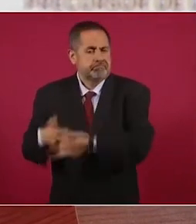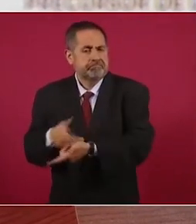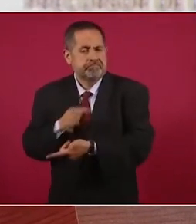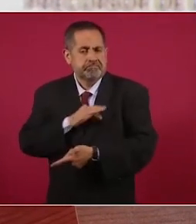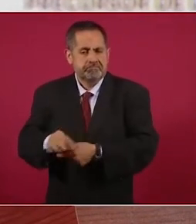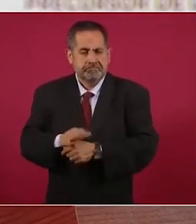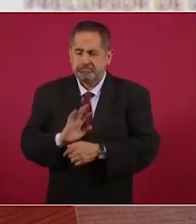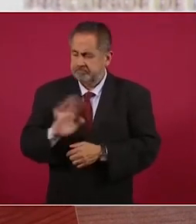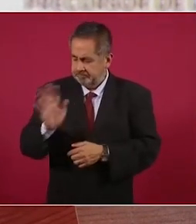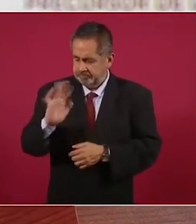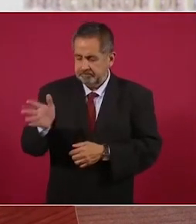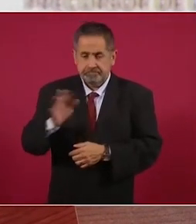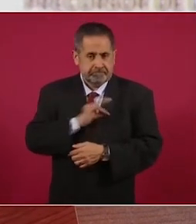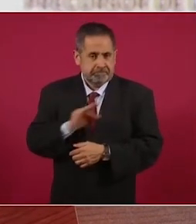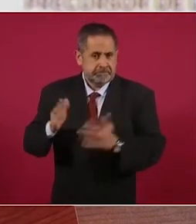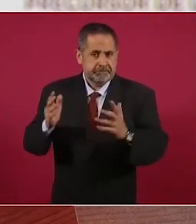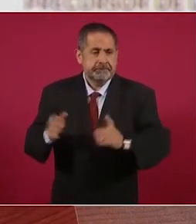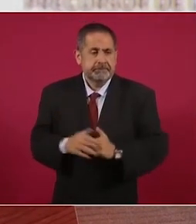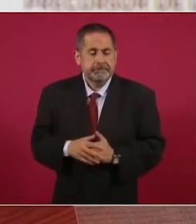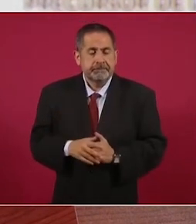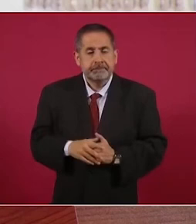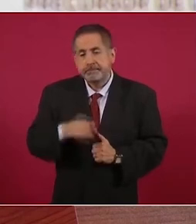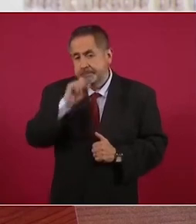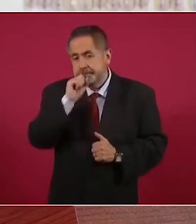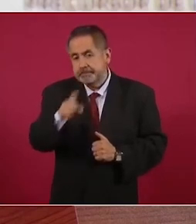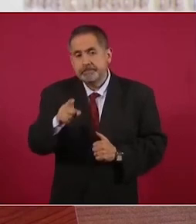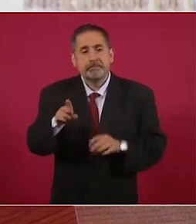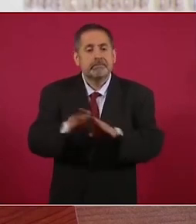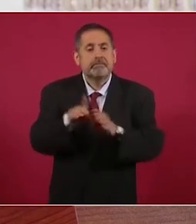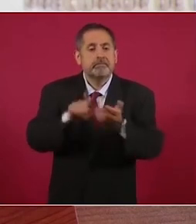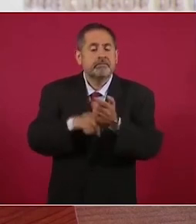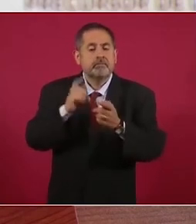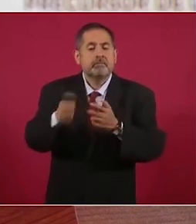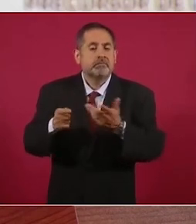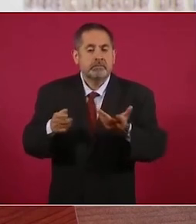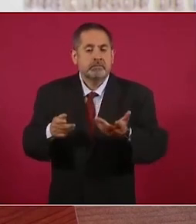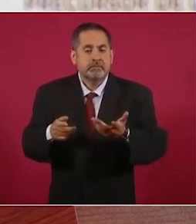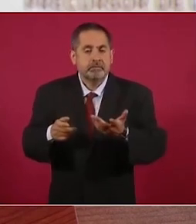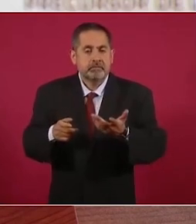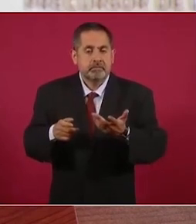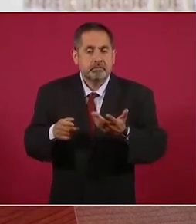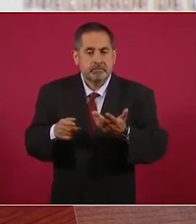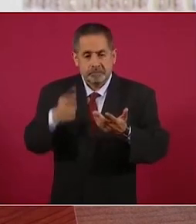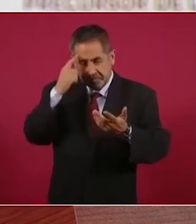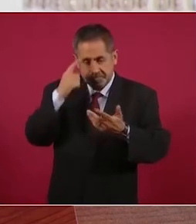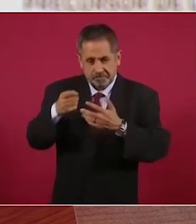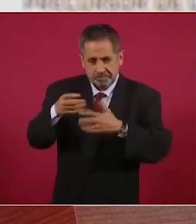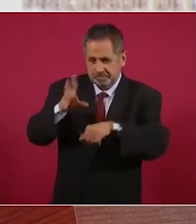y ya tenemos también todas las mías,